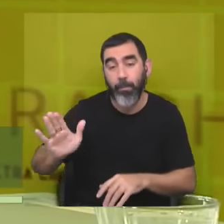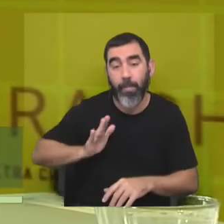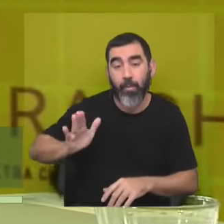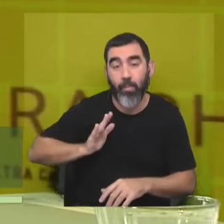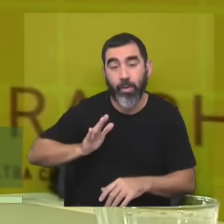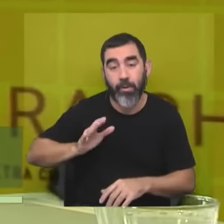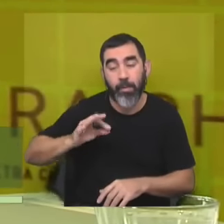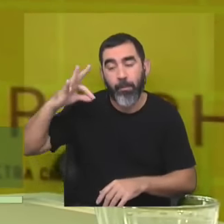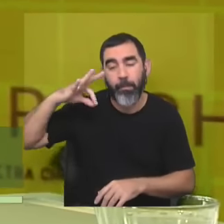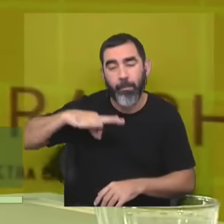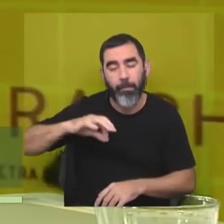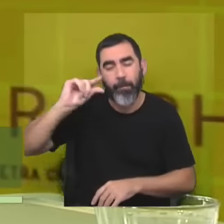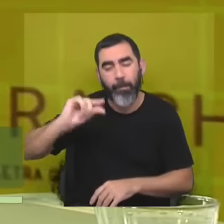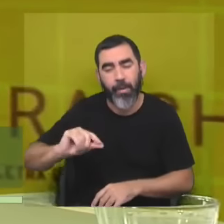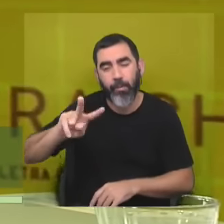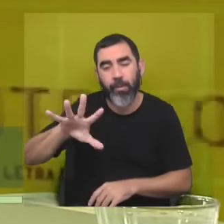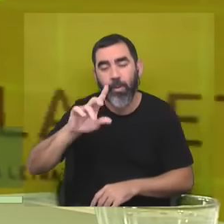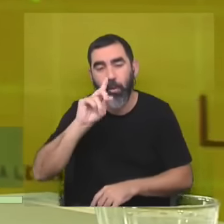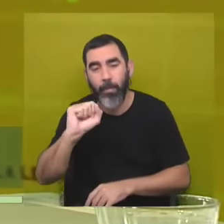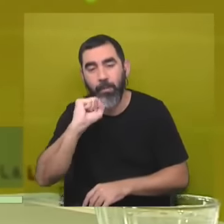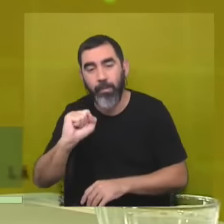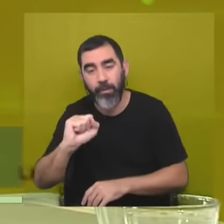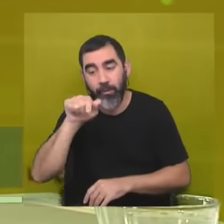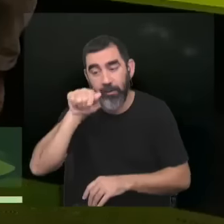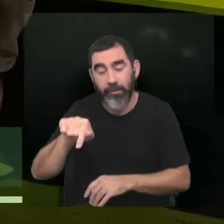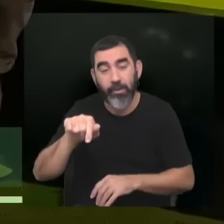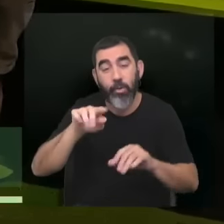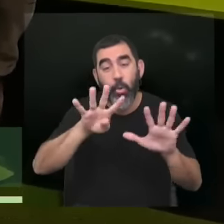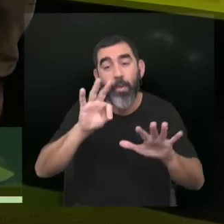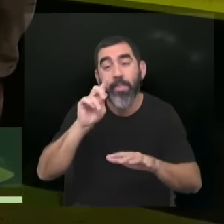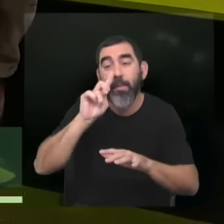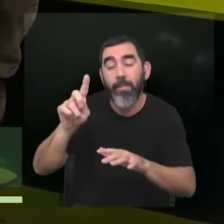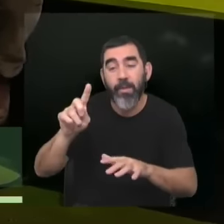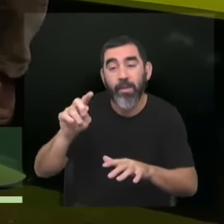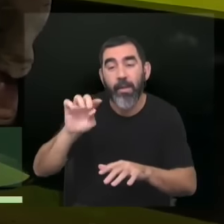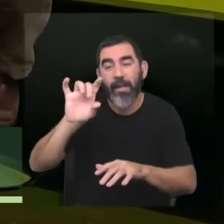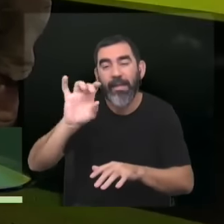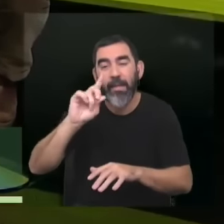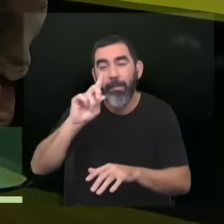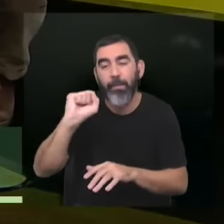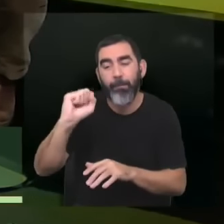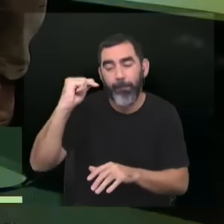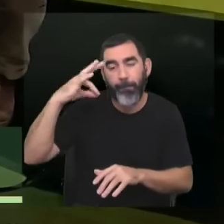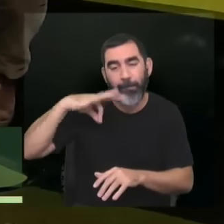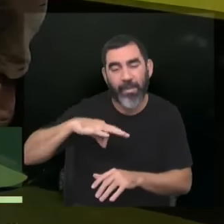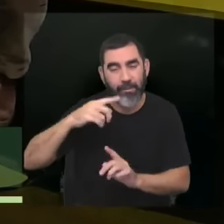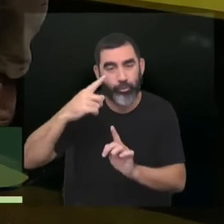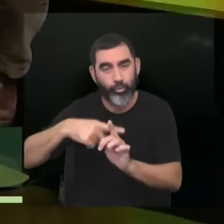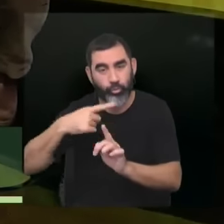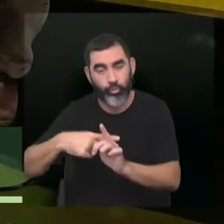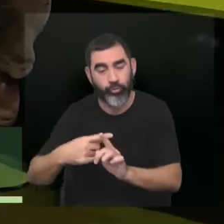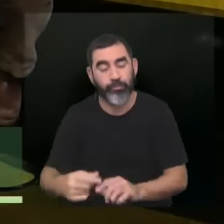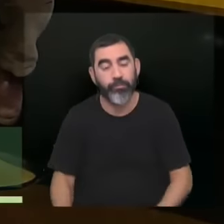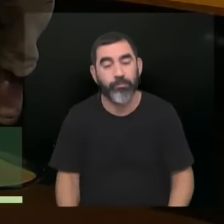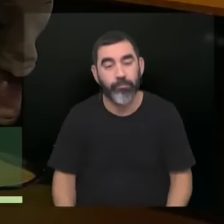ganan menos de 25,000 pes y dentro de esas hay casi 90.000 que ganan menos de 15000 pesos estamos hablando en un